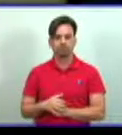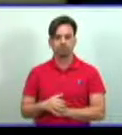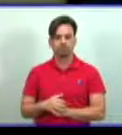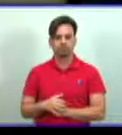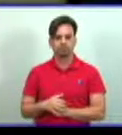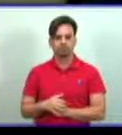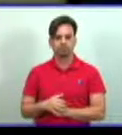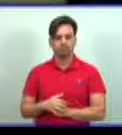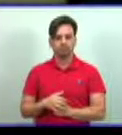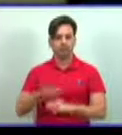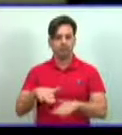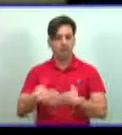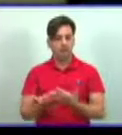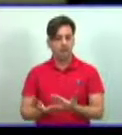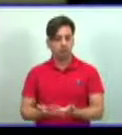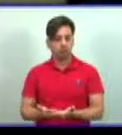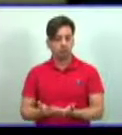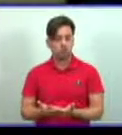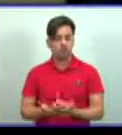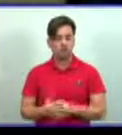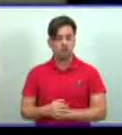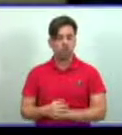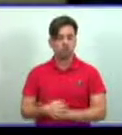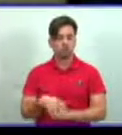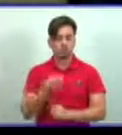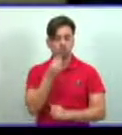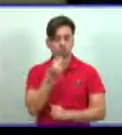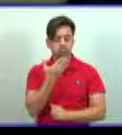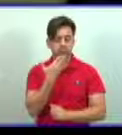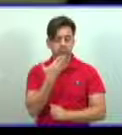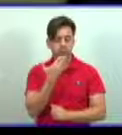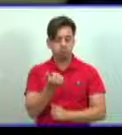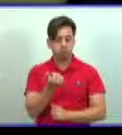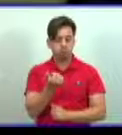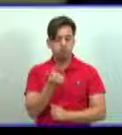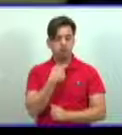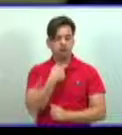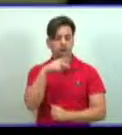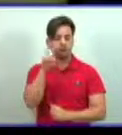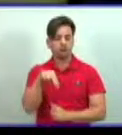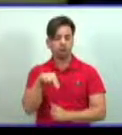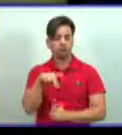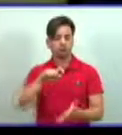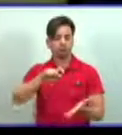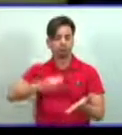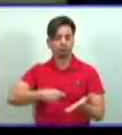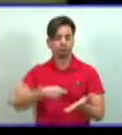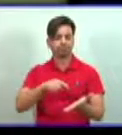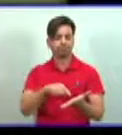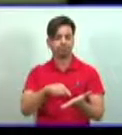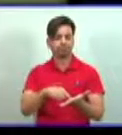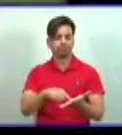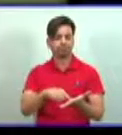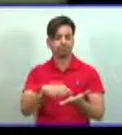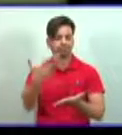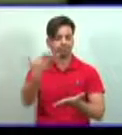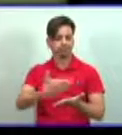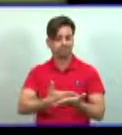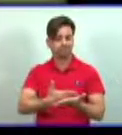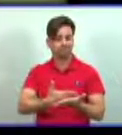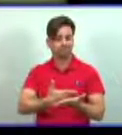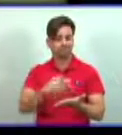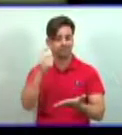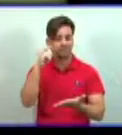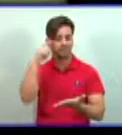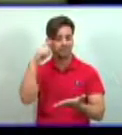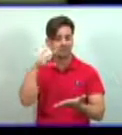o tendremos buenos resultados en los exámenes de ciencias naturales, pero nuestra formación, nuestro compromiso con las